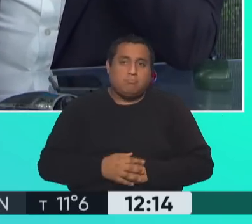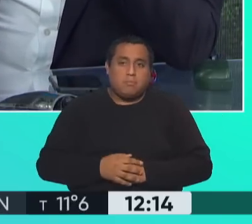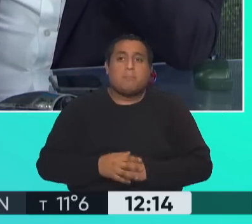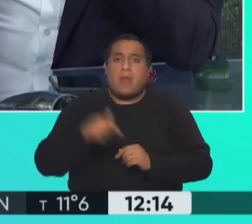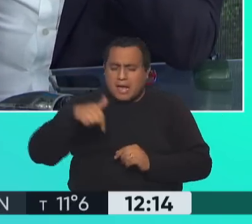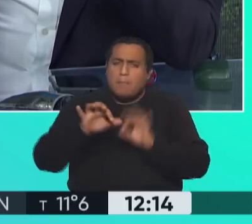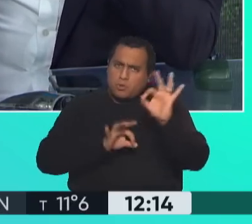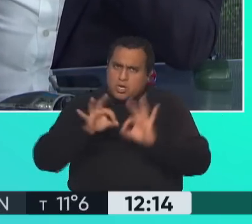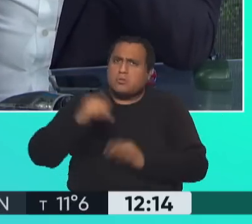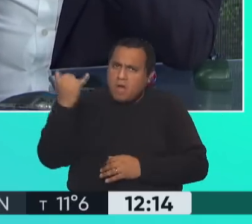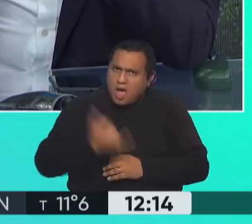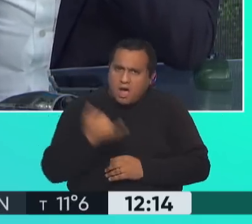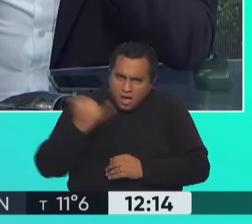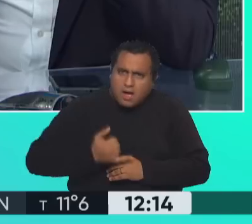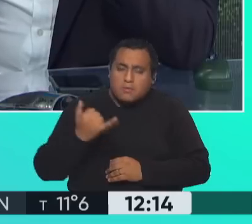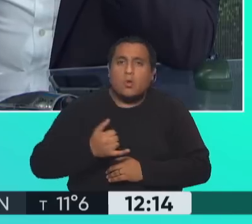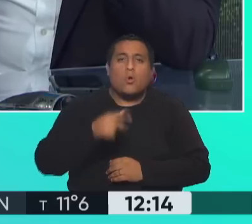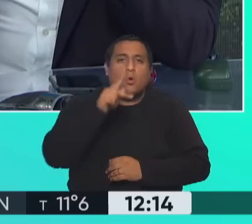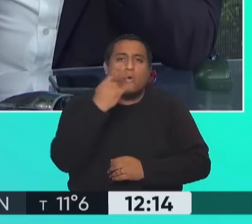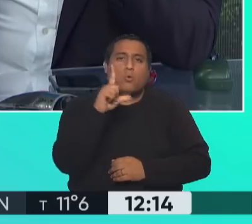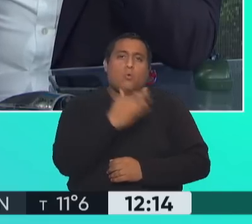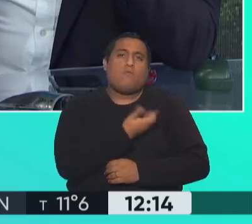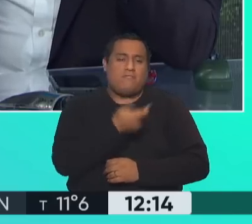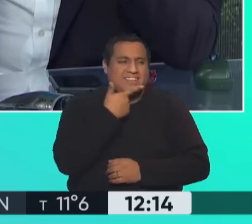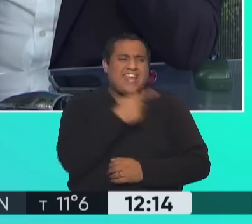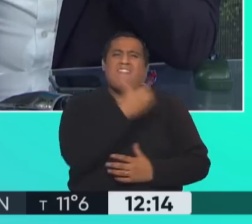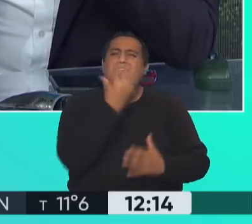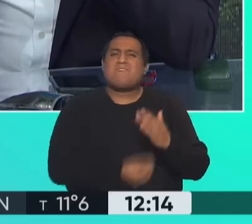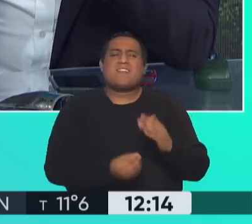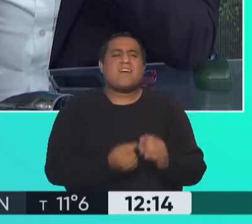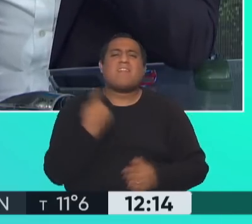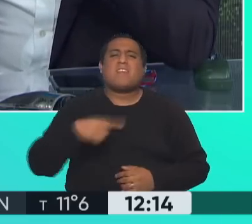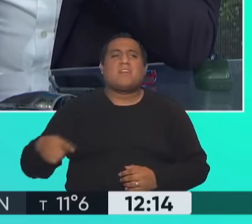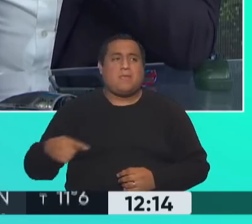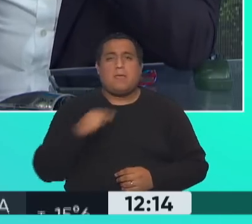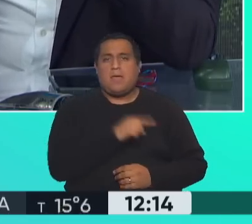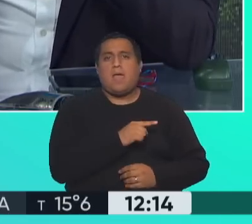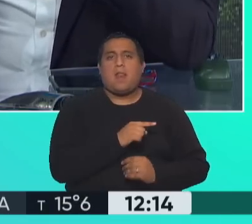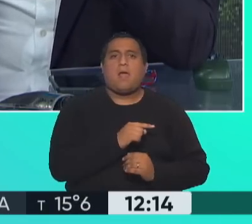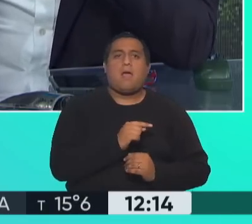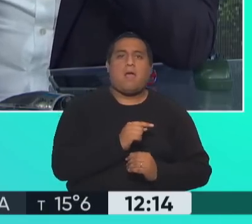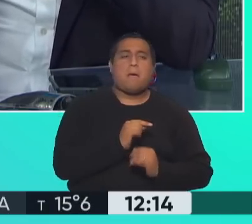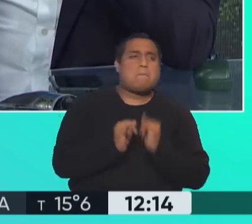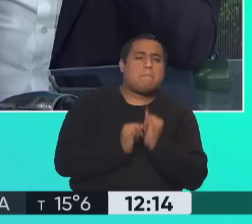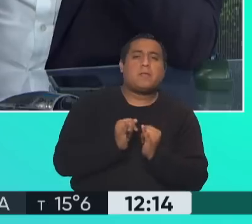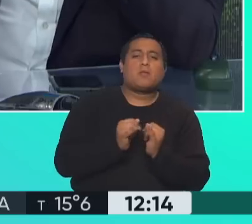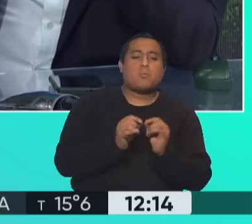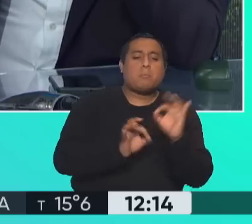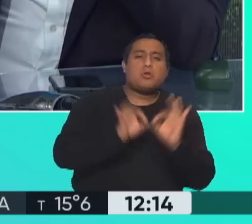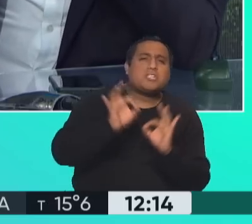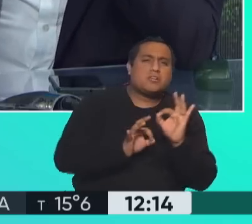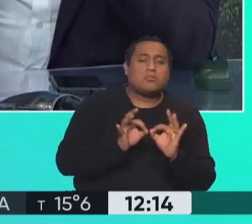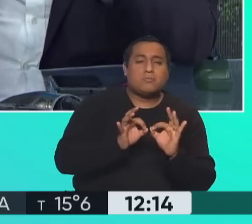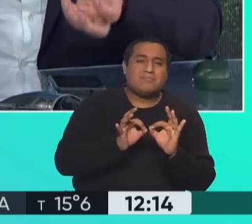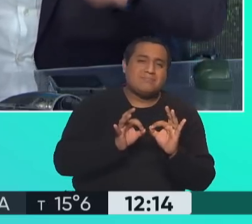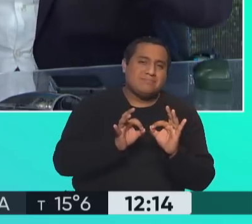un proyecto en el cual Culfas creo que cometió el error de mostrar las cartas que está jugando, que son las de un proyecto que